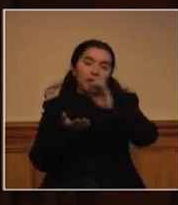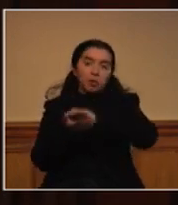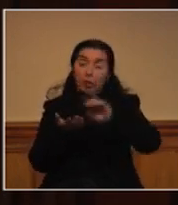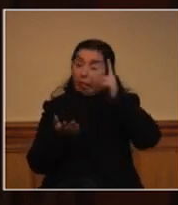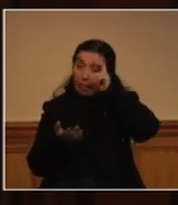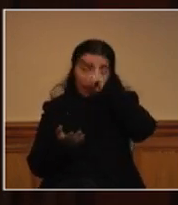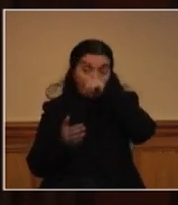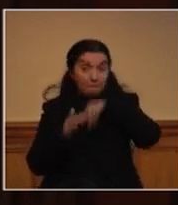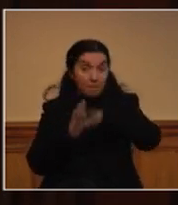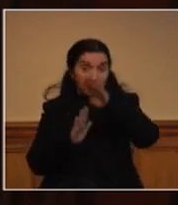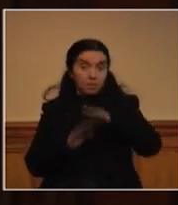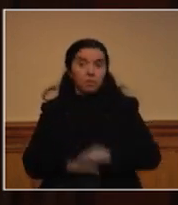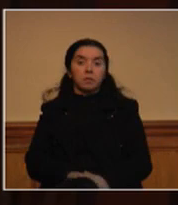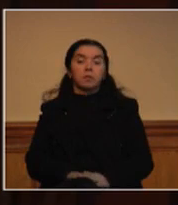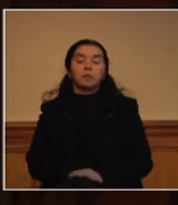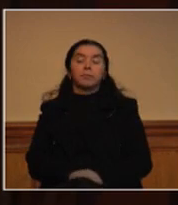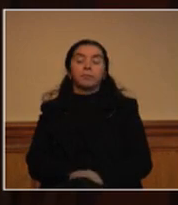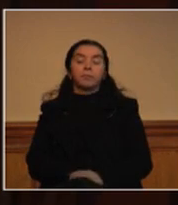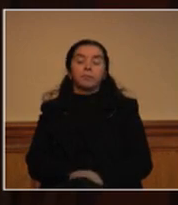complejidad.